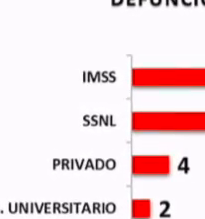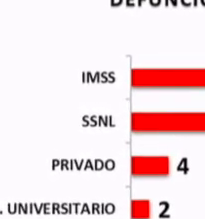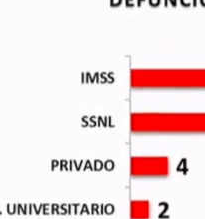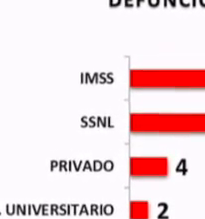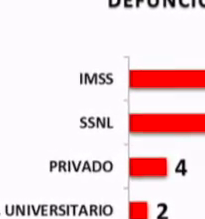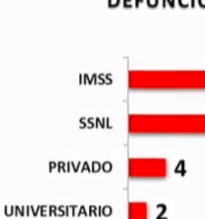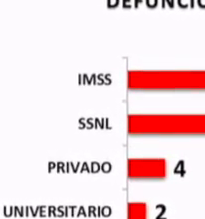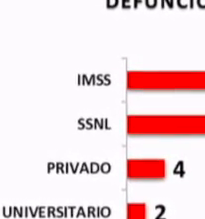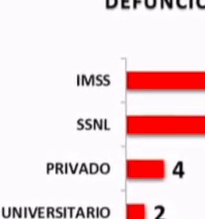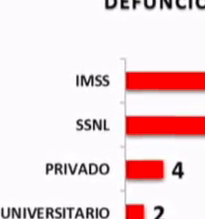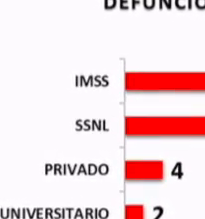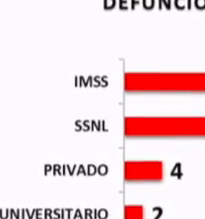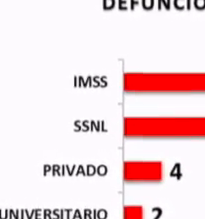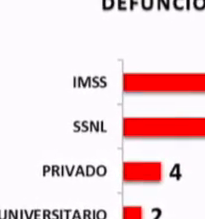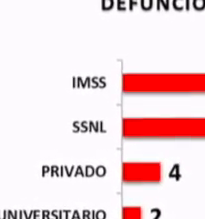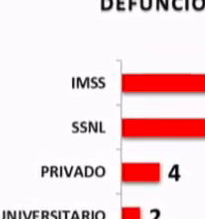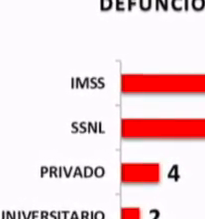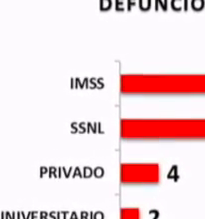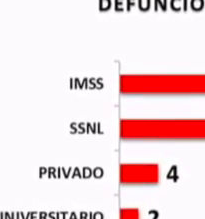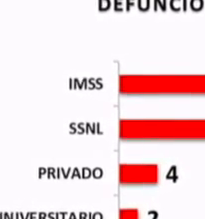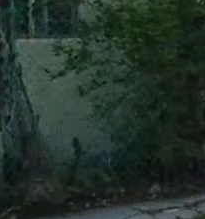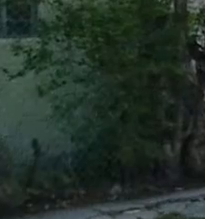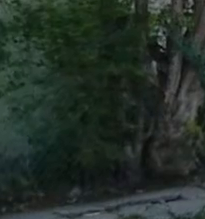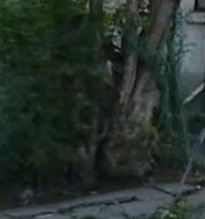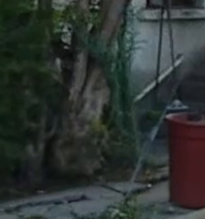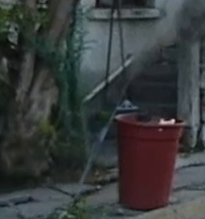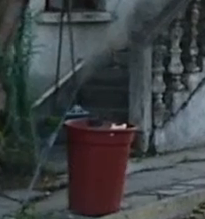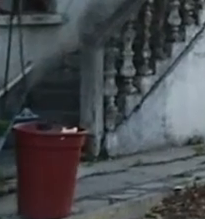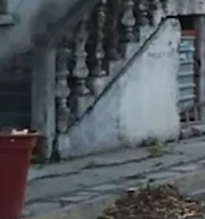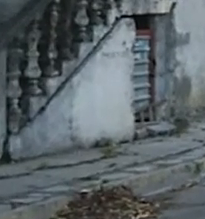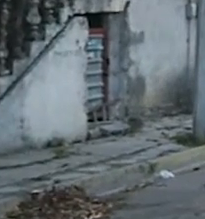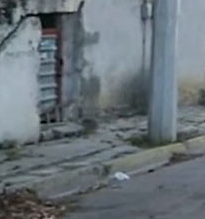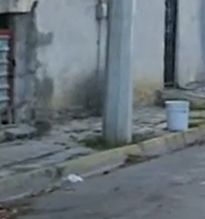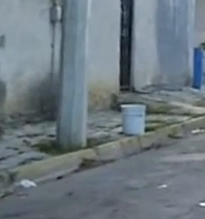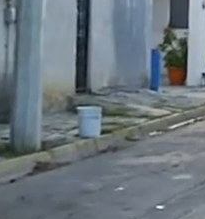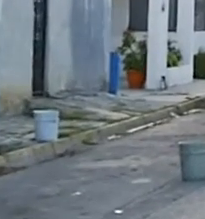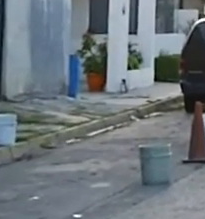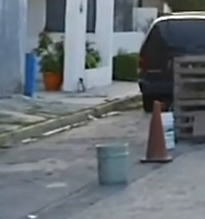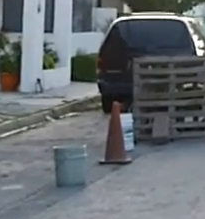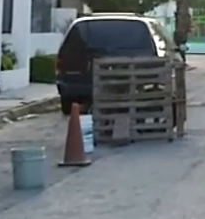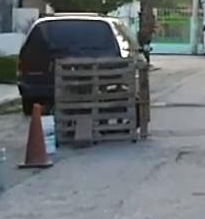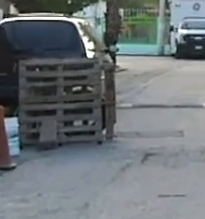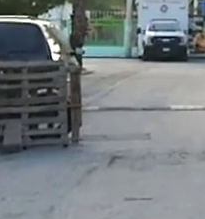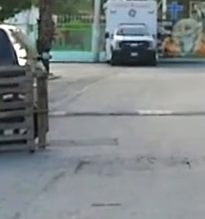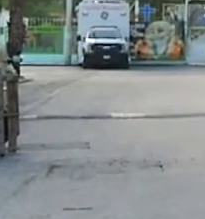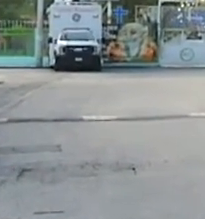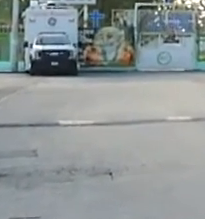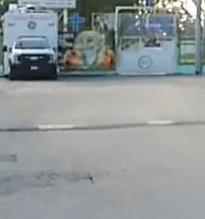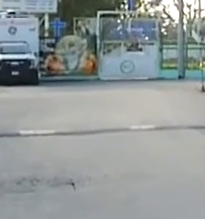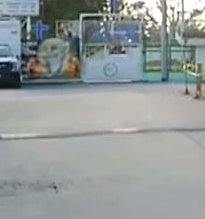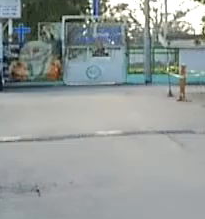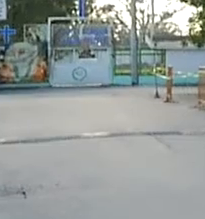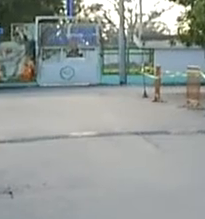pertenecen al género masculino y el 33 al femenino en torno a la salud de las personas de la tercera edad que se infectaron en los